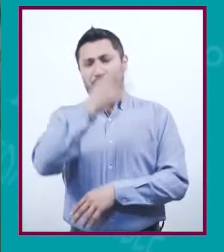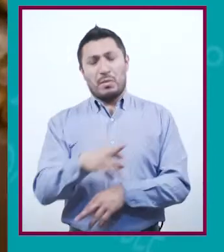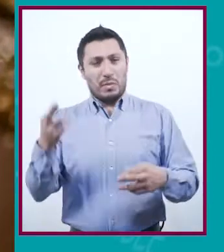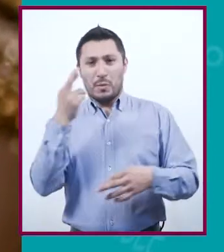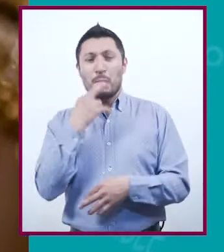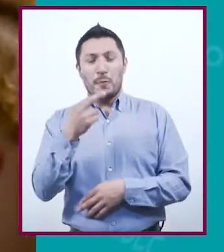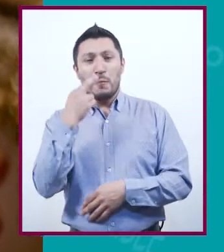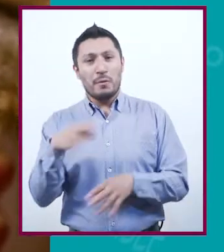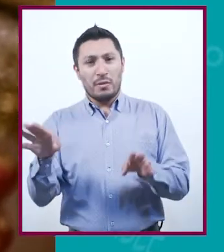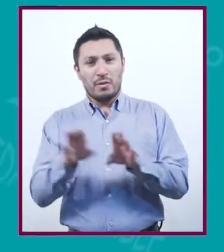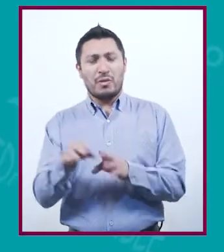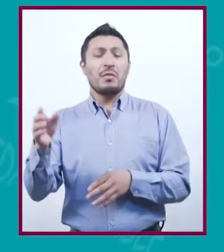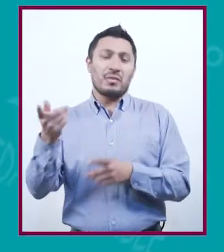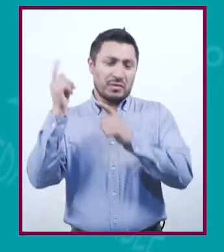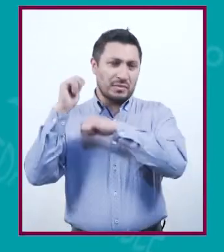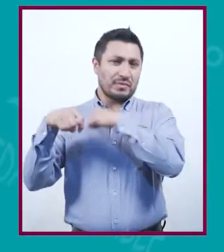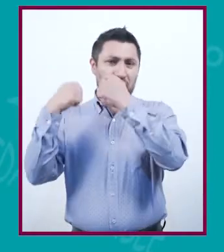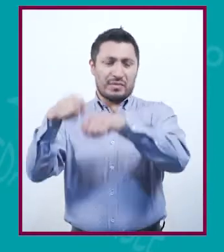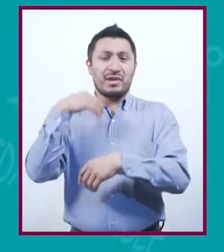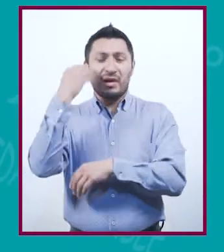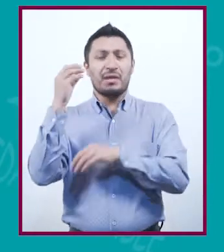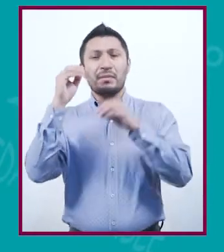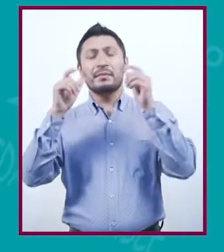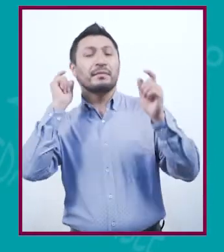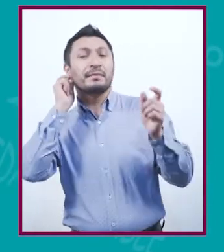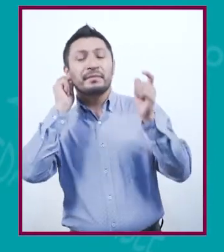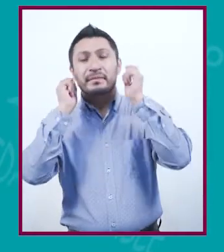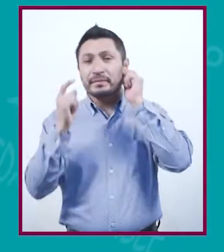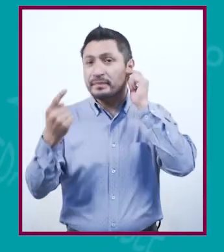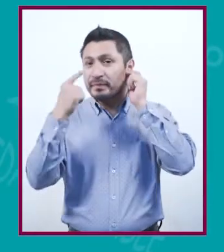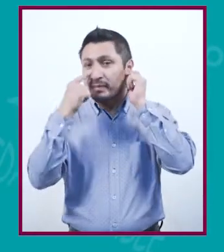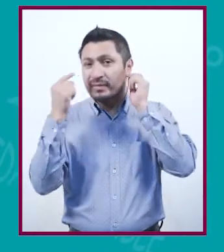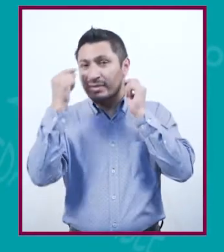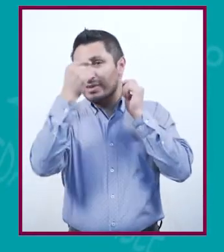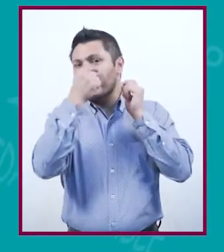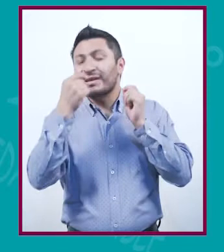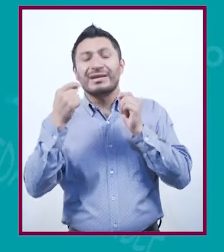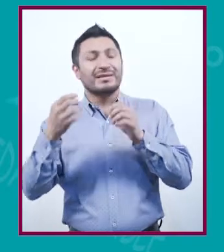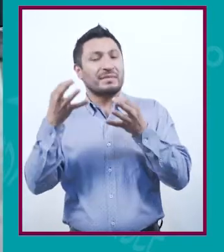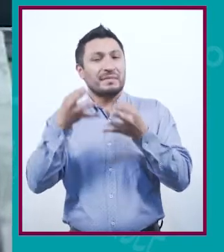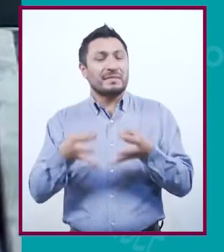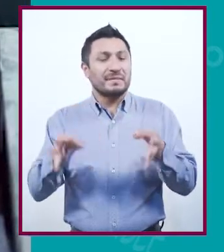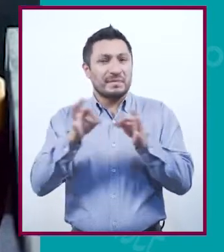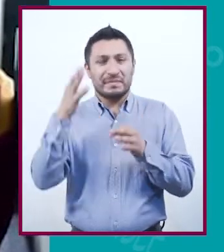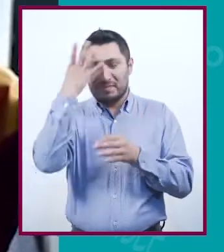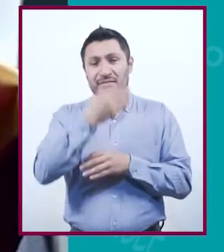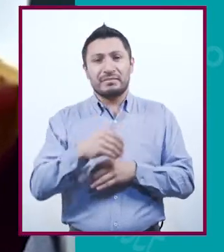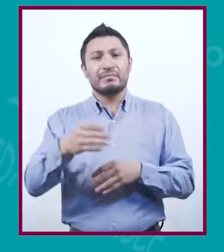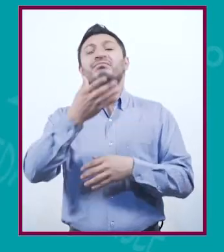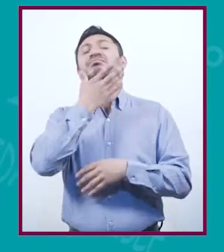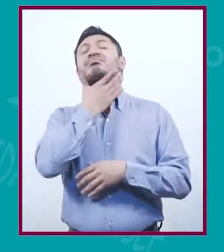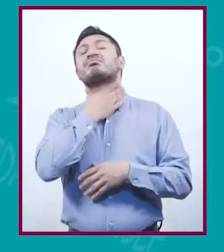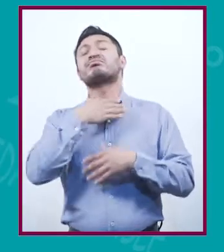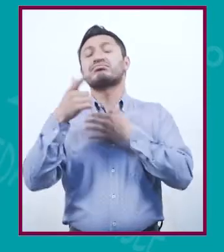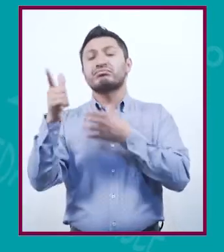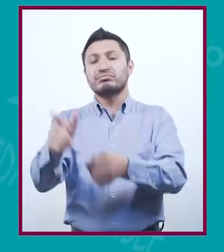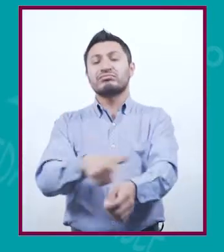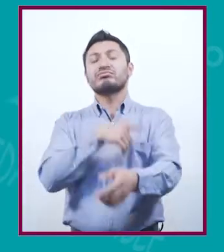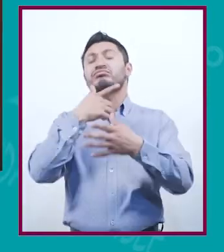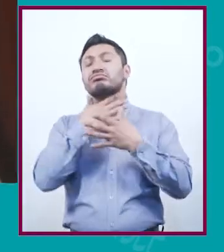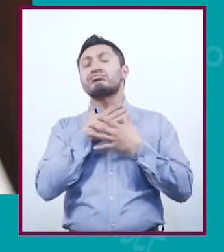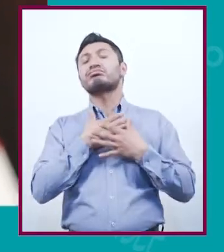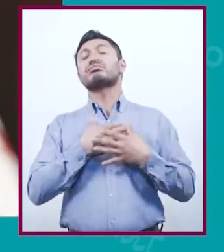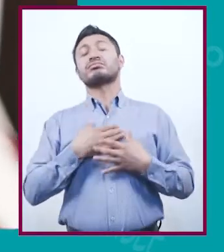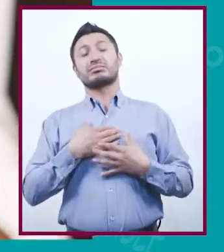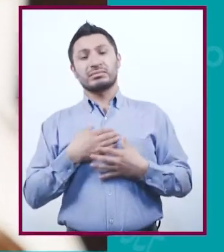una hermosa prenda roja, como manda la tradición. Querían adornar sus orejas y nariz con brillantes pendientes, su cuello llevaría